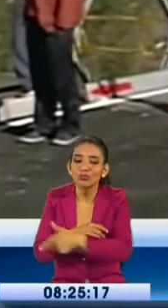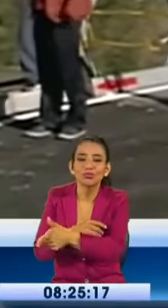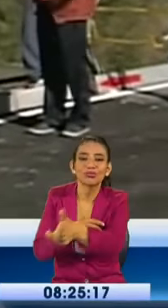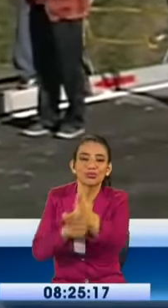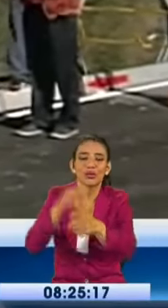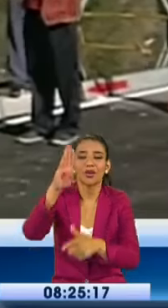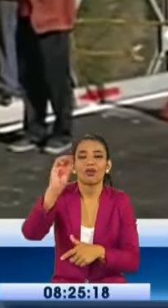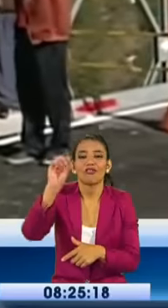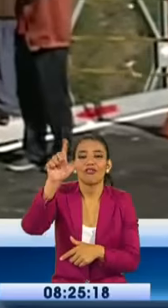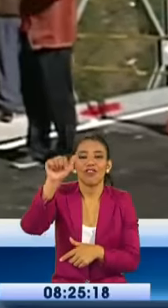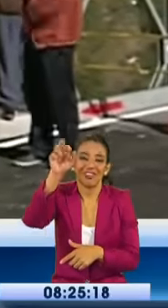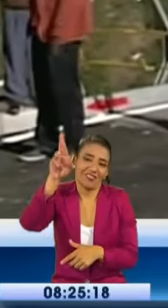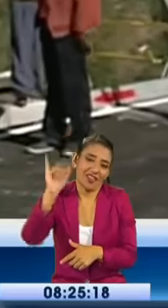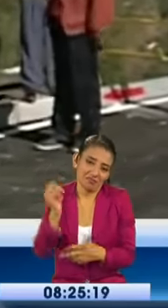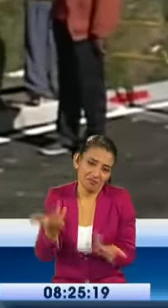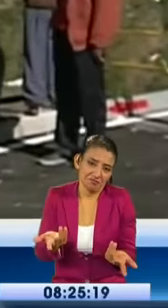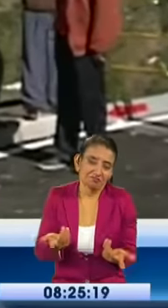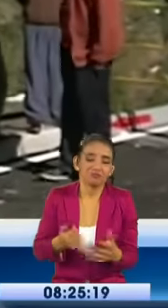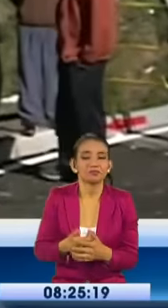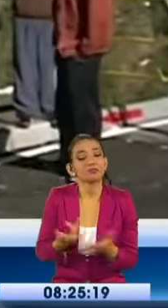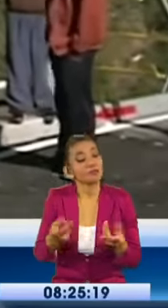Bolívar. Y a la vez nosotros pidiéramos